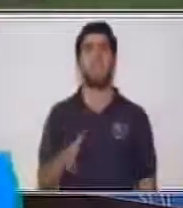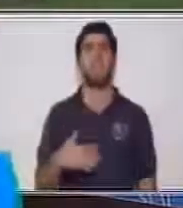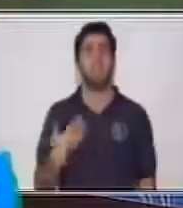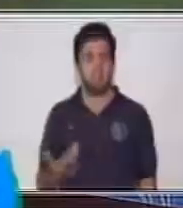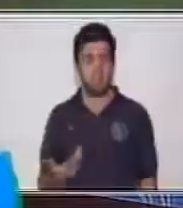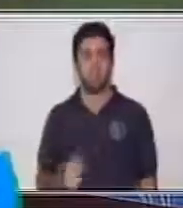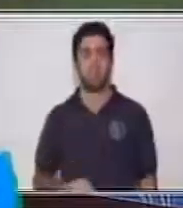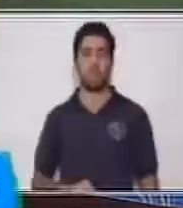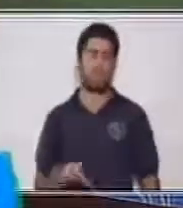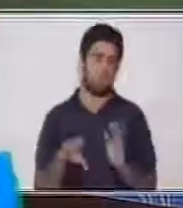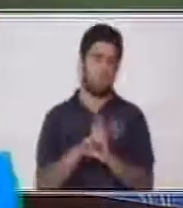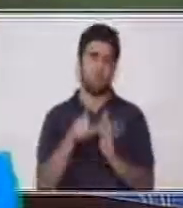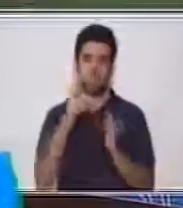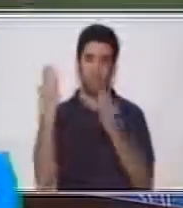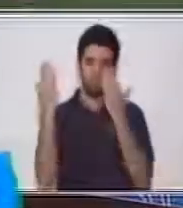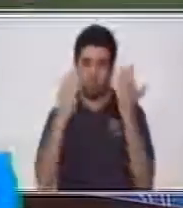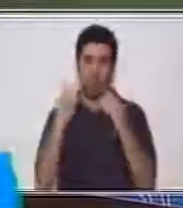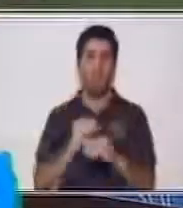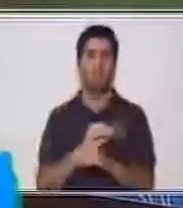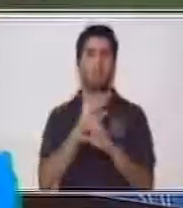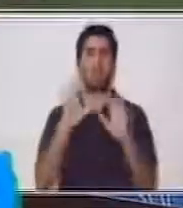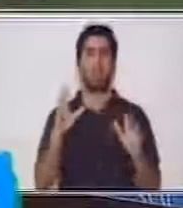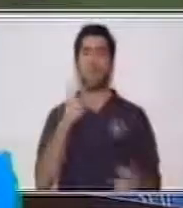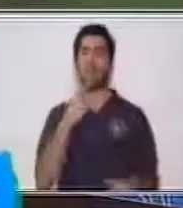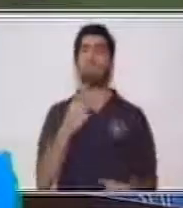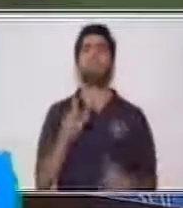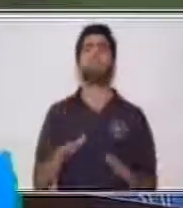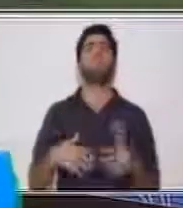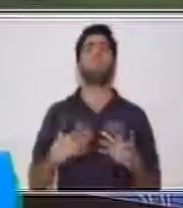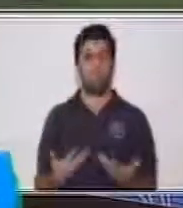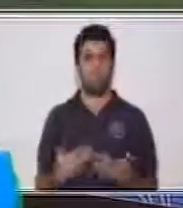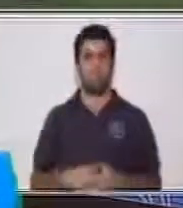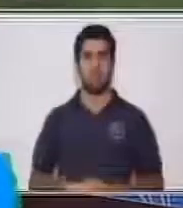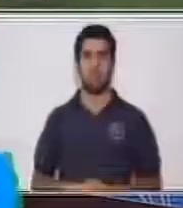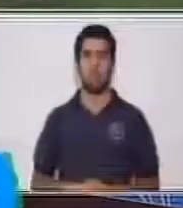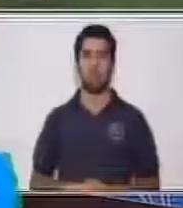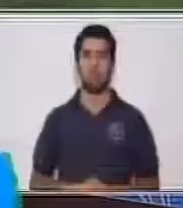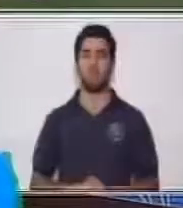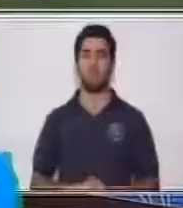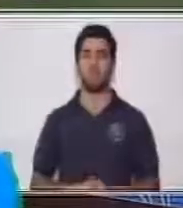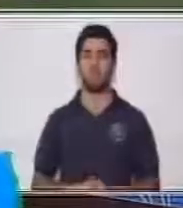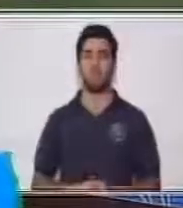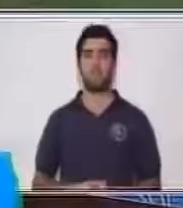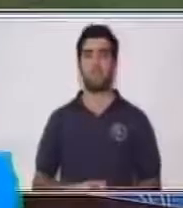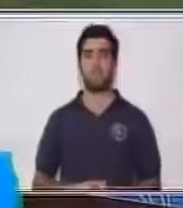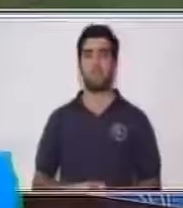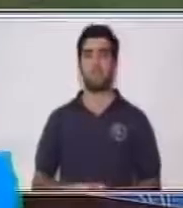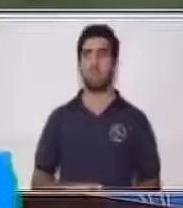en la mañana, cuando llegan a la escuela, ¿qué es lo primero que les dice la maestra al llegar al salón de clases?